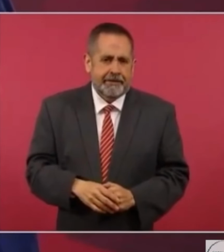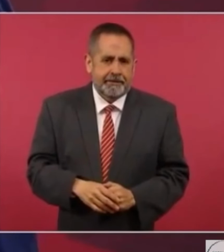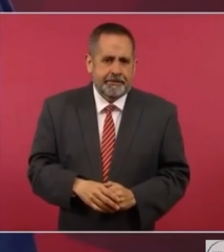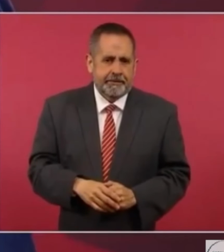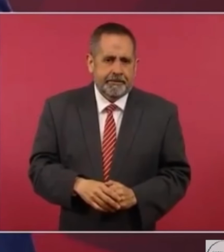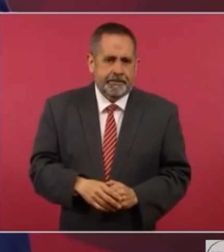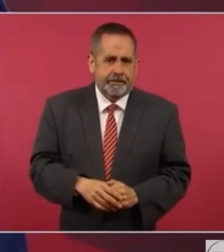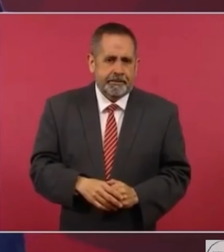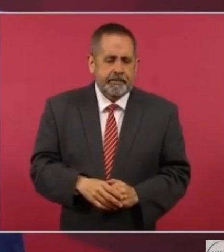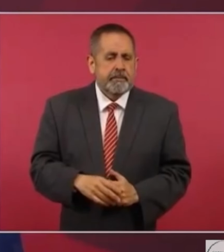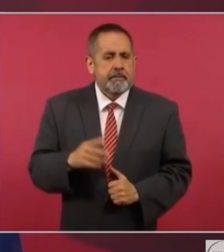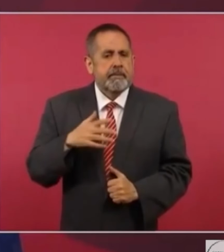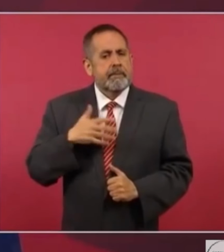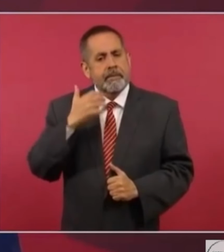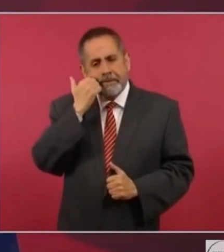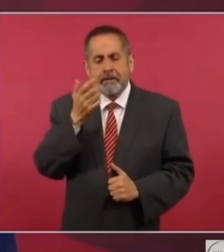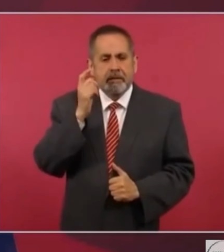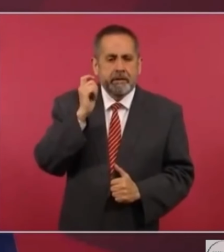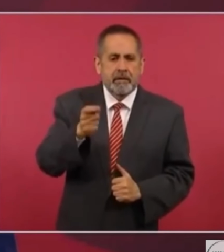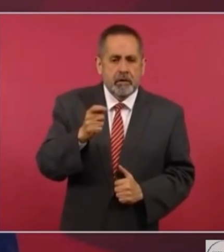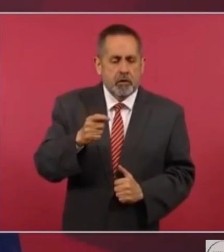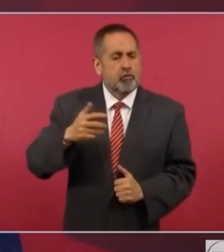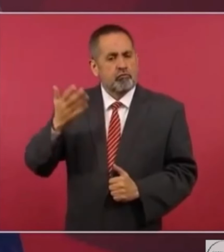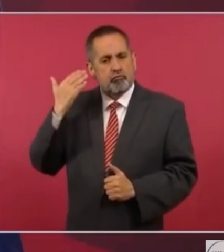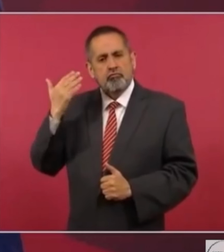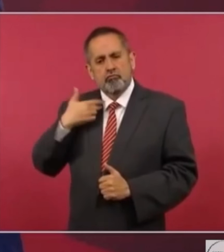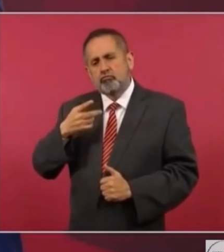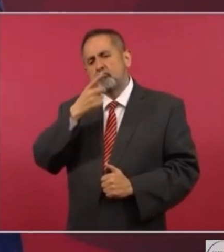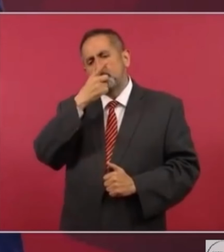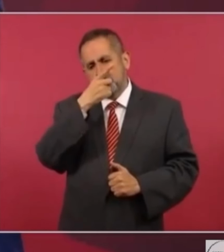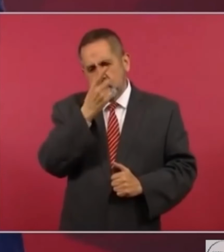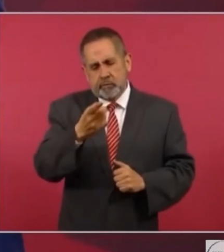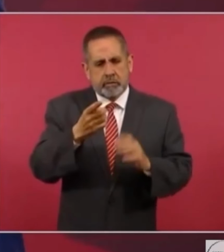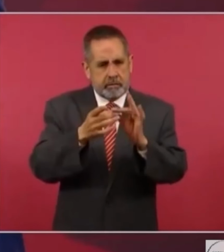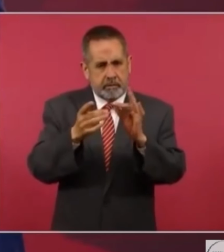Lo que queremos es, lo dije desde el principio,